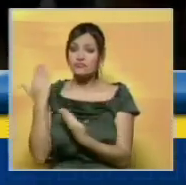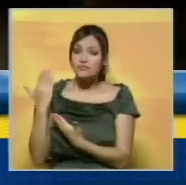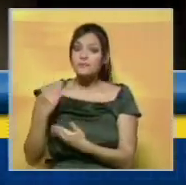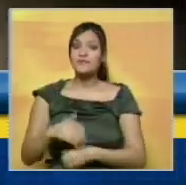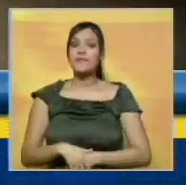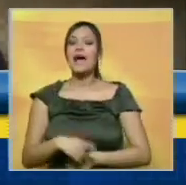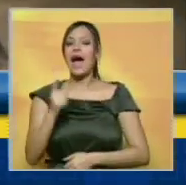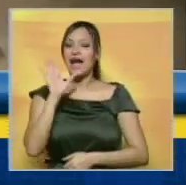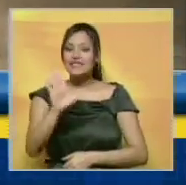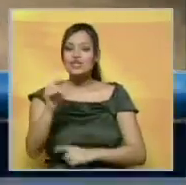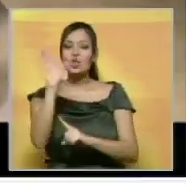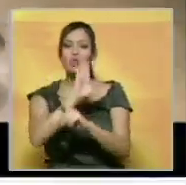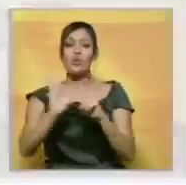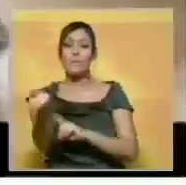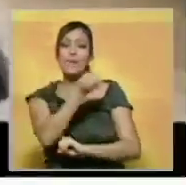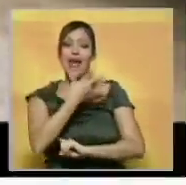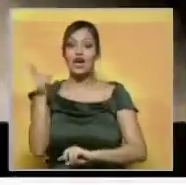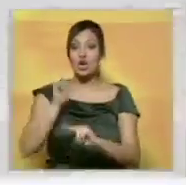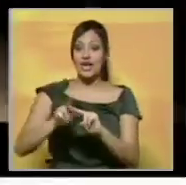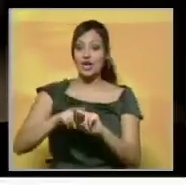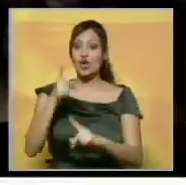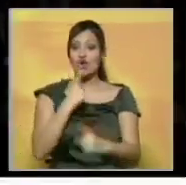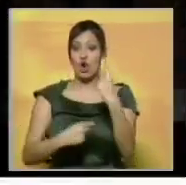en los clásicos blanco y negro.